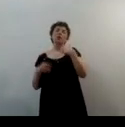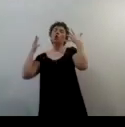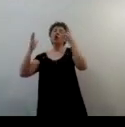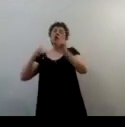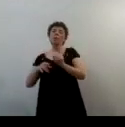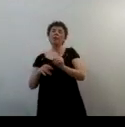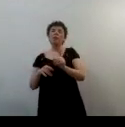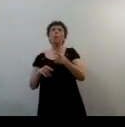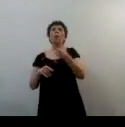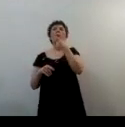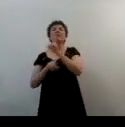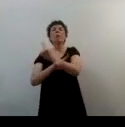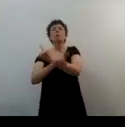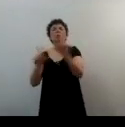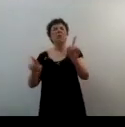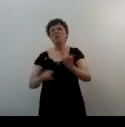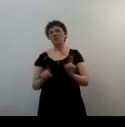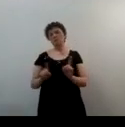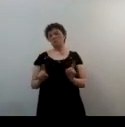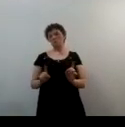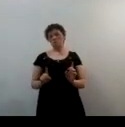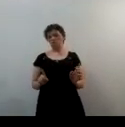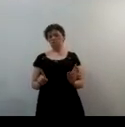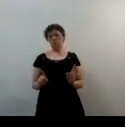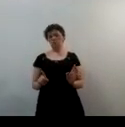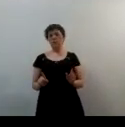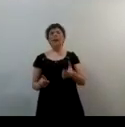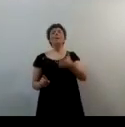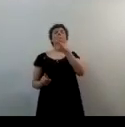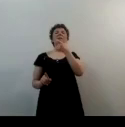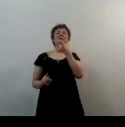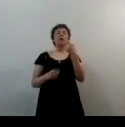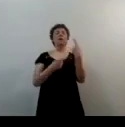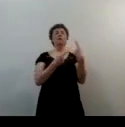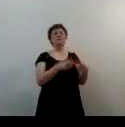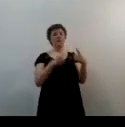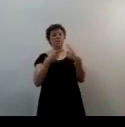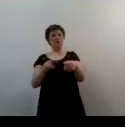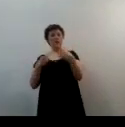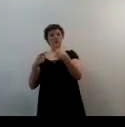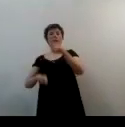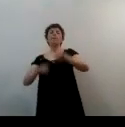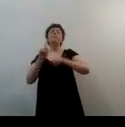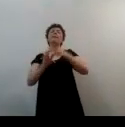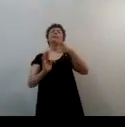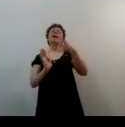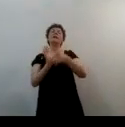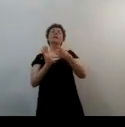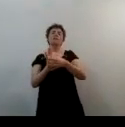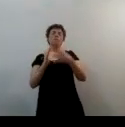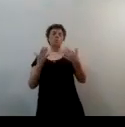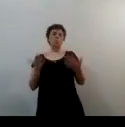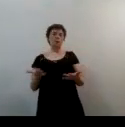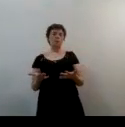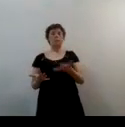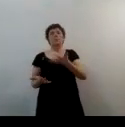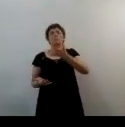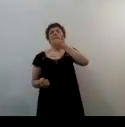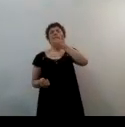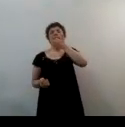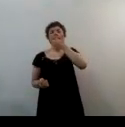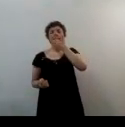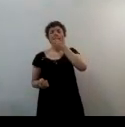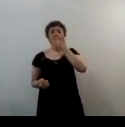prohibirla. Y claro, hay pizzas y pizzas, o sea, depende de la calidad. Pero, por ejemplo, la